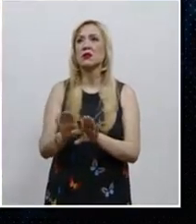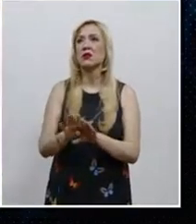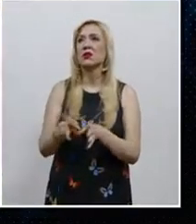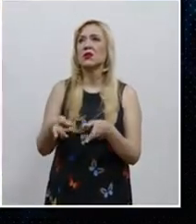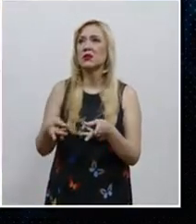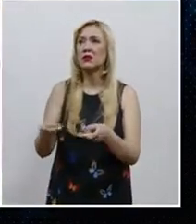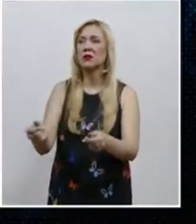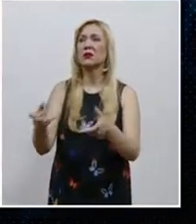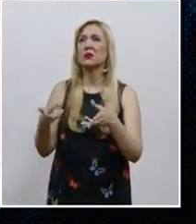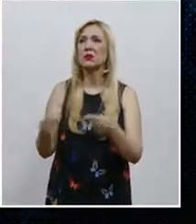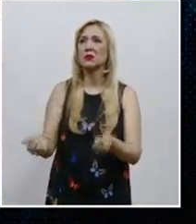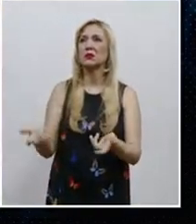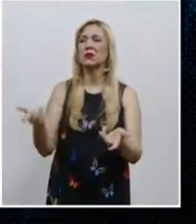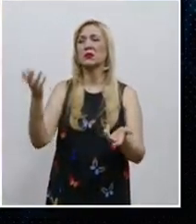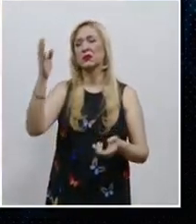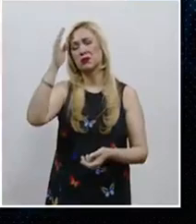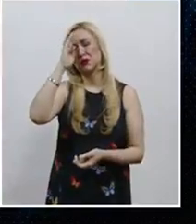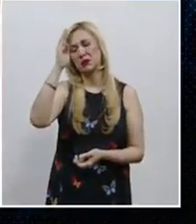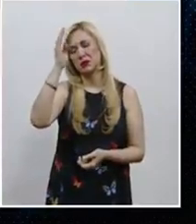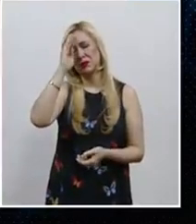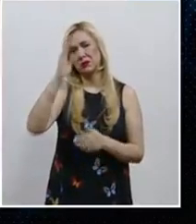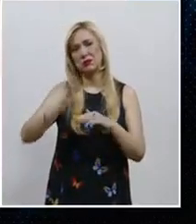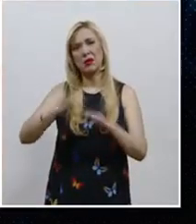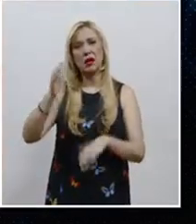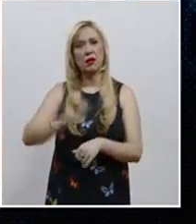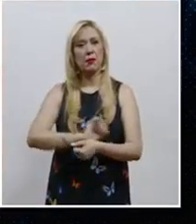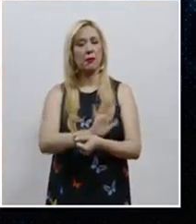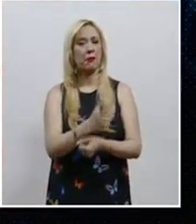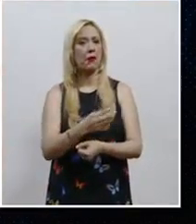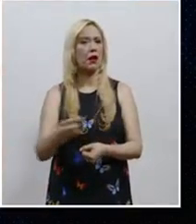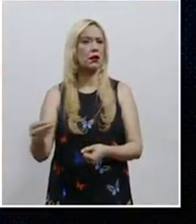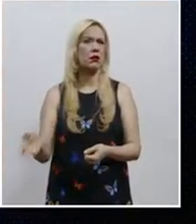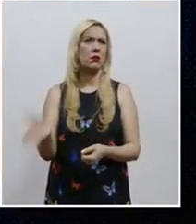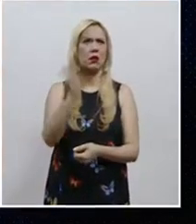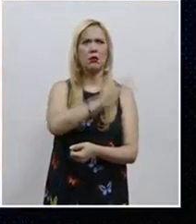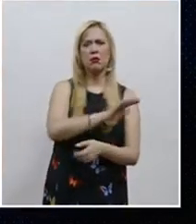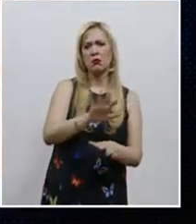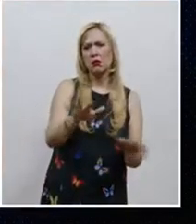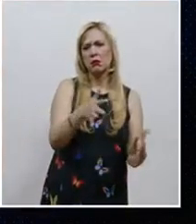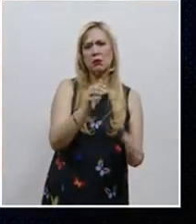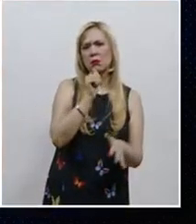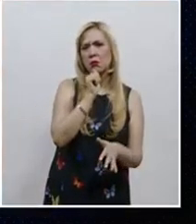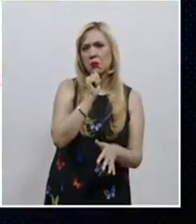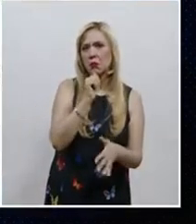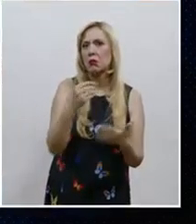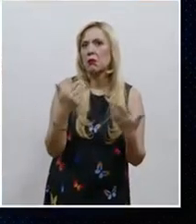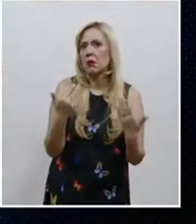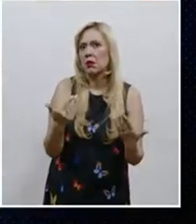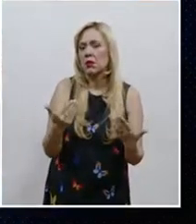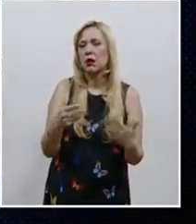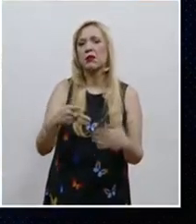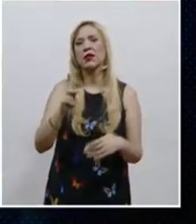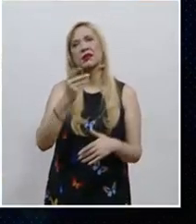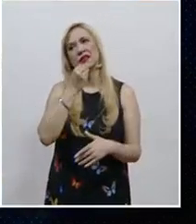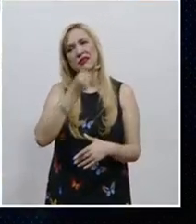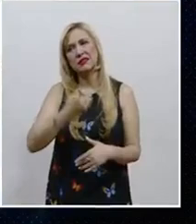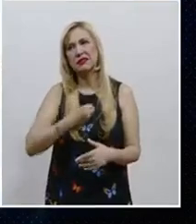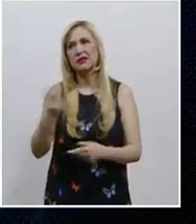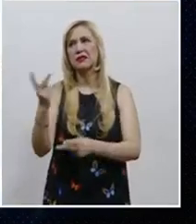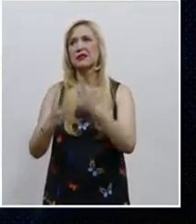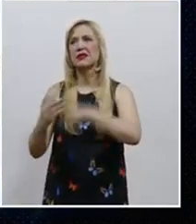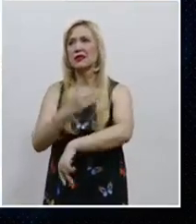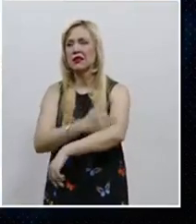dato ligeramente mayor al observado al inicio de la pandemia. Destaca que 32.8% pidió prestado a familiares y amigos